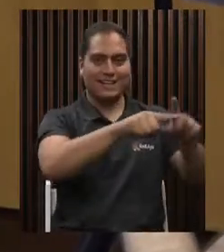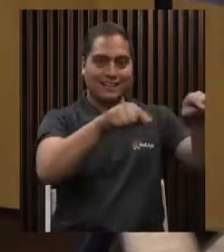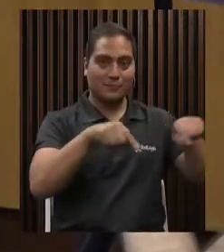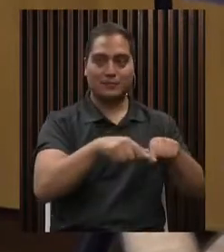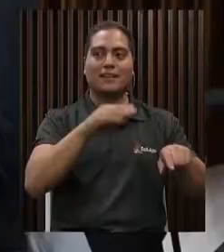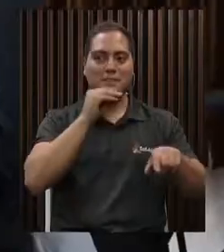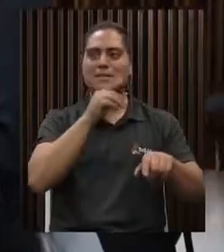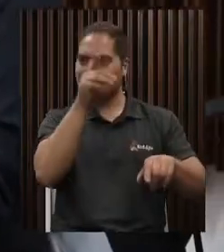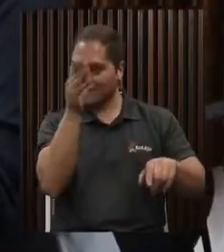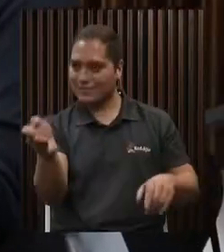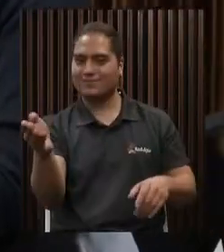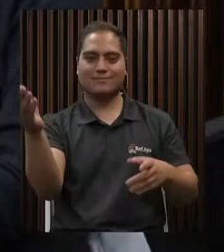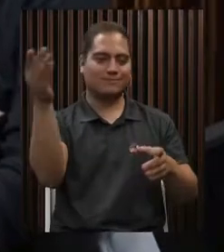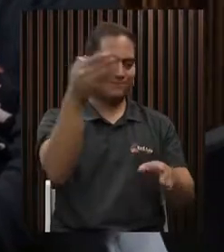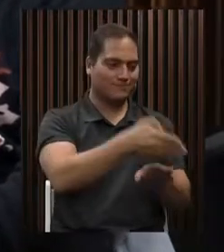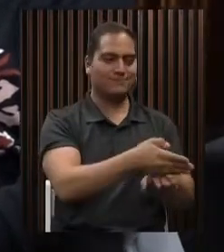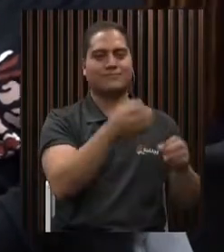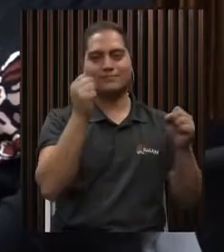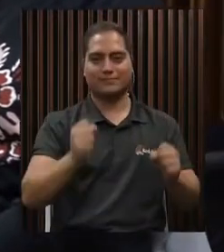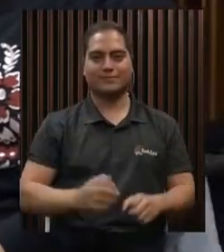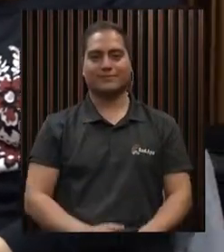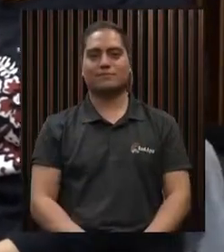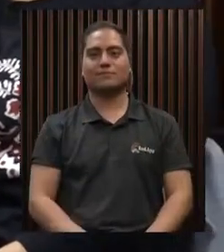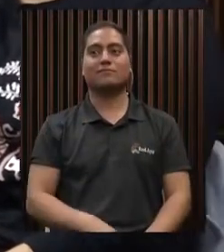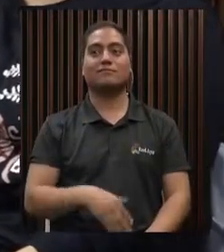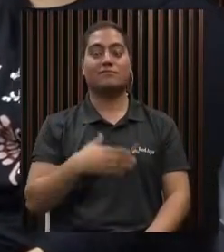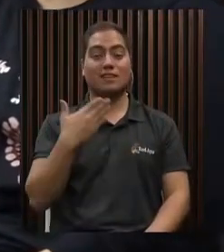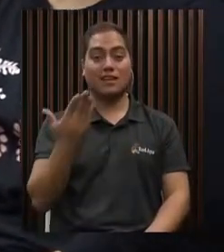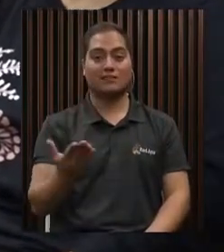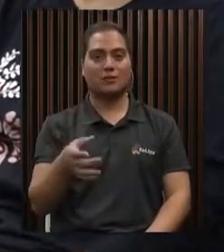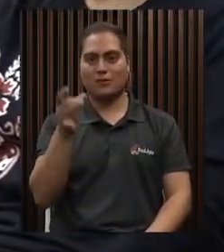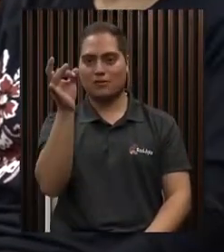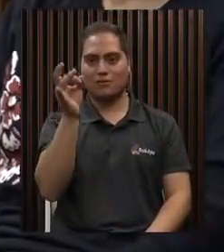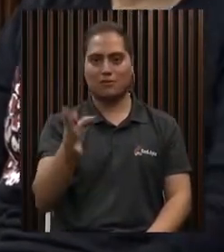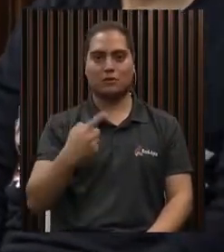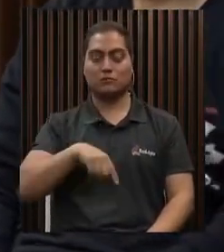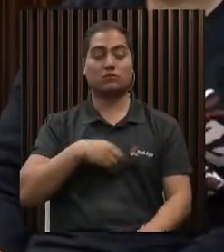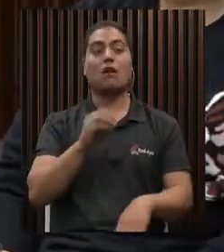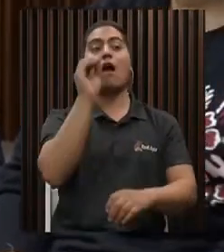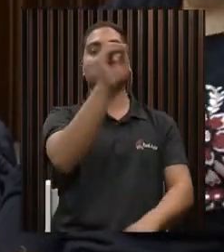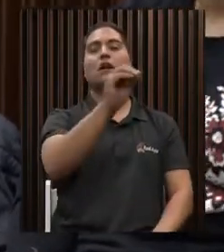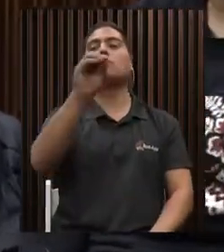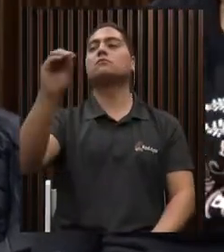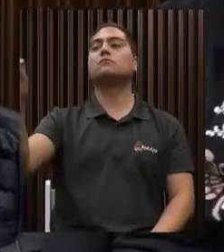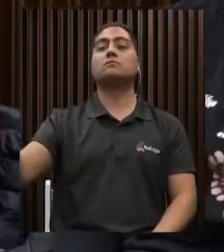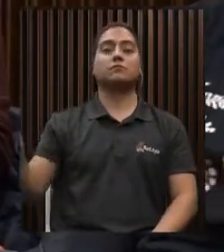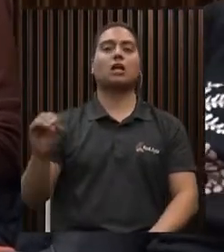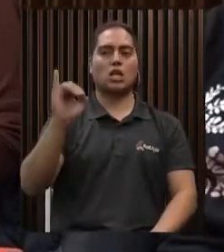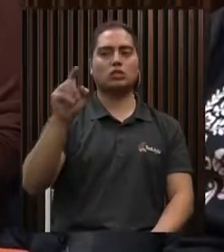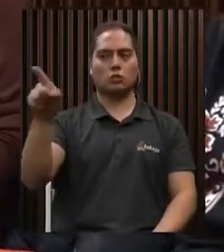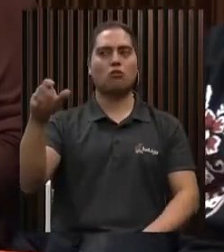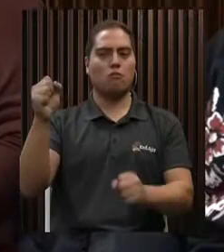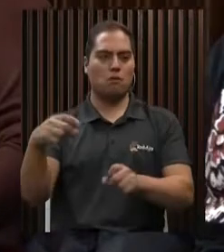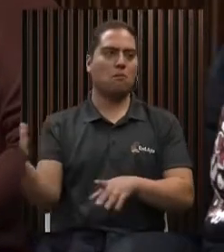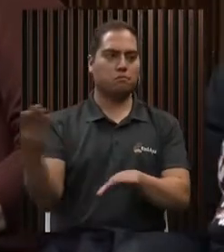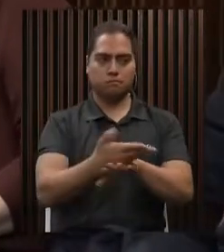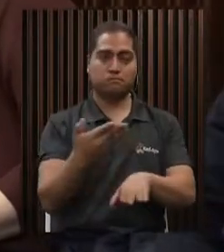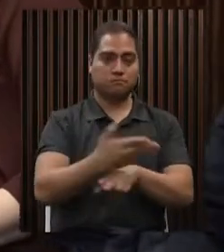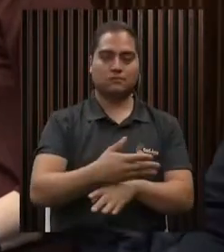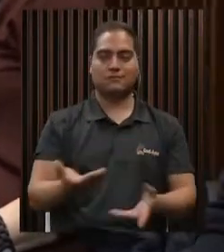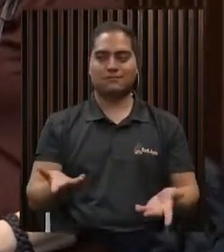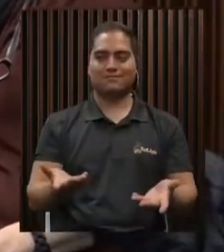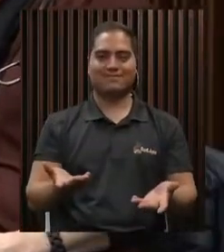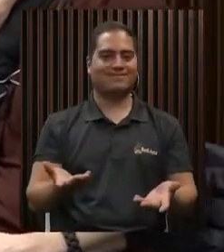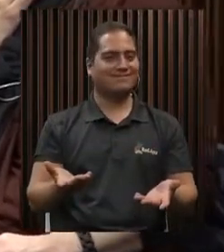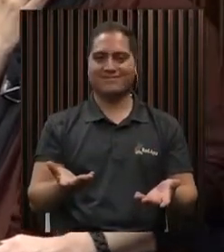eso no es... no basta simplemente con enviar el mensaje, ¿cierto? Y decirle, sí, tú puedes asistir, sino que el